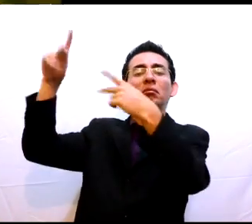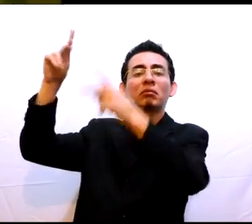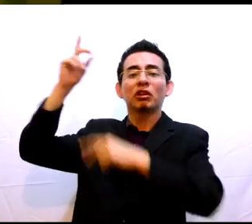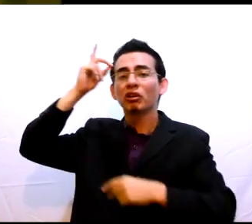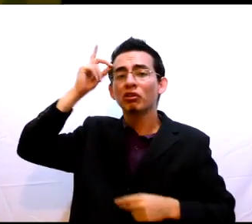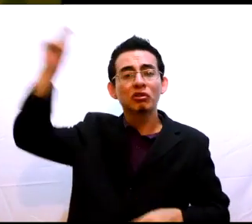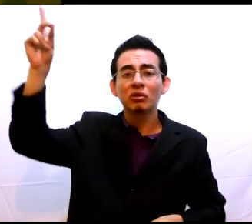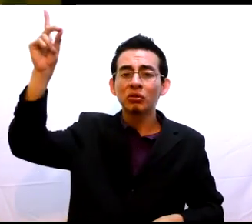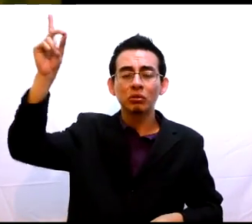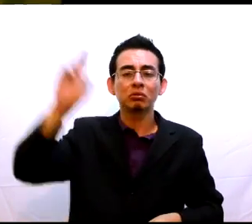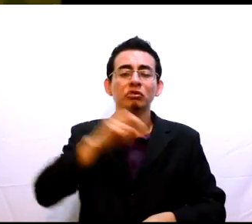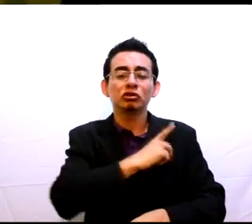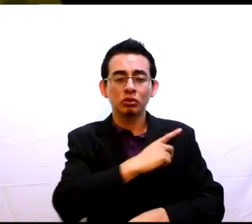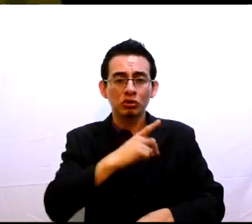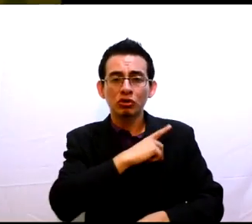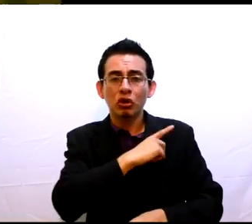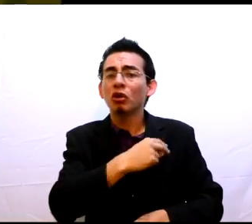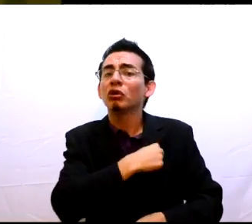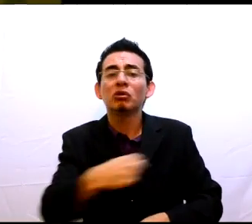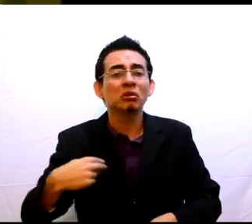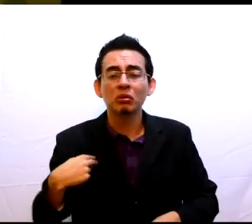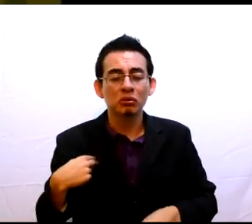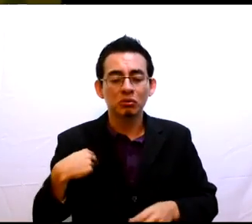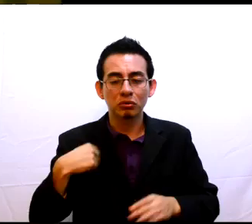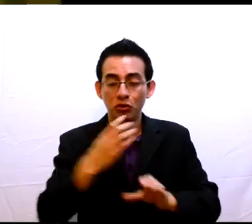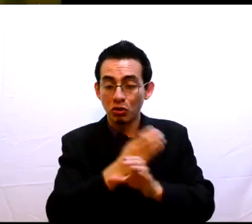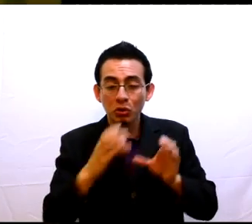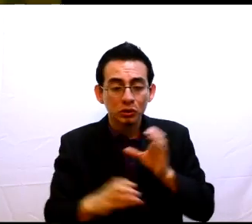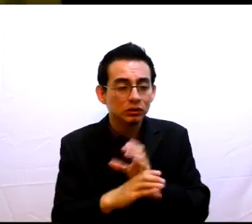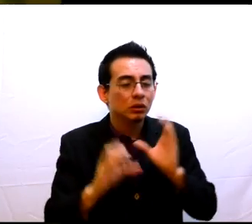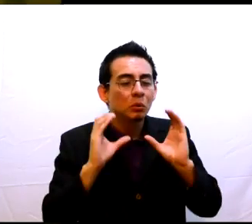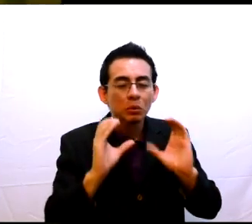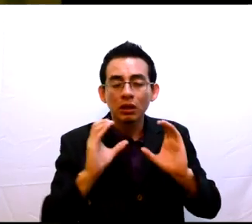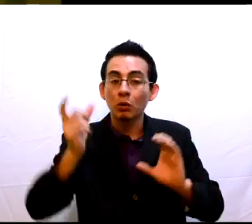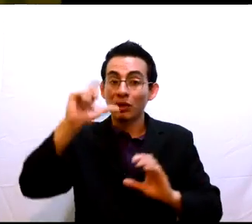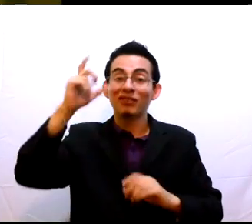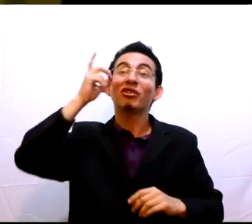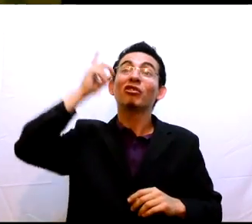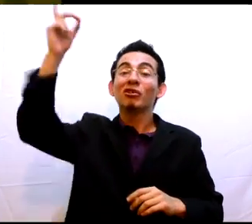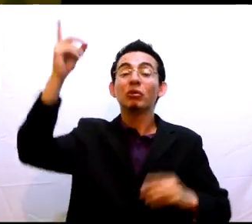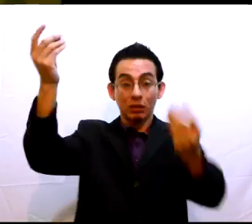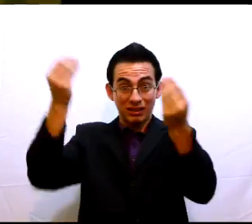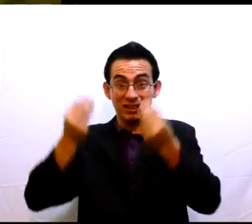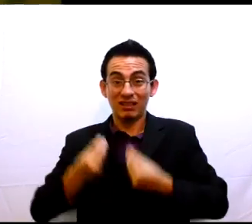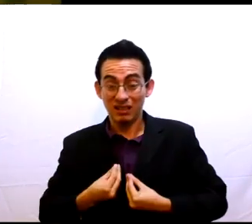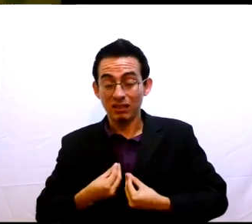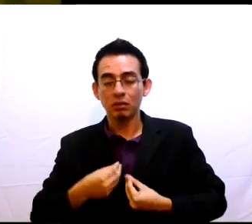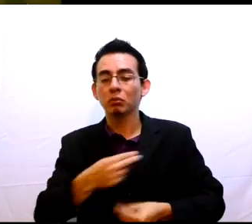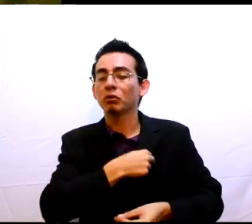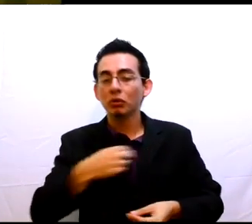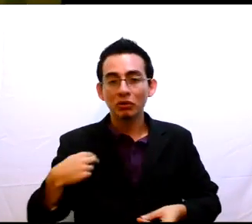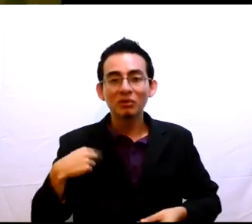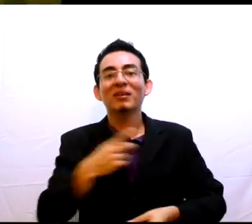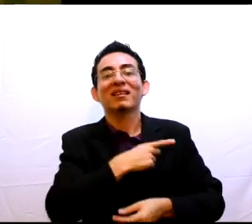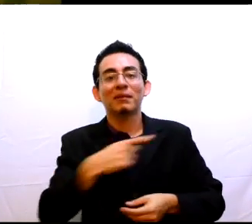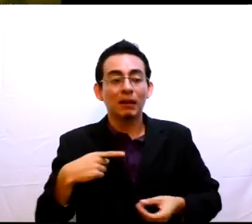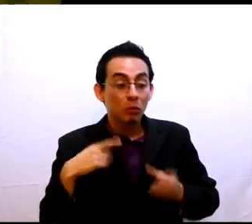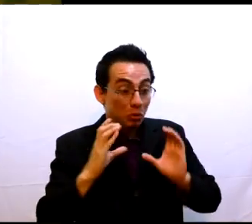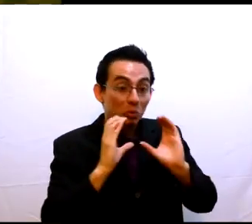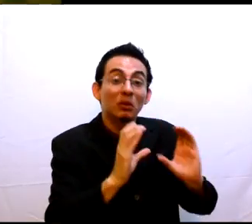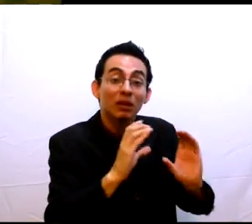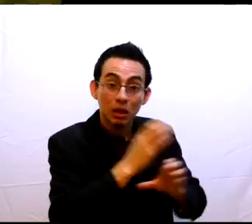de los bienes que dios pone en nuestras manos y debemos de darles buen uso